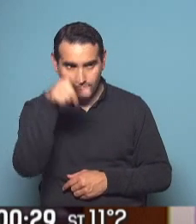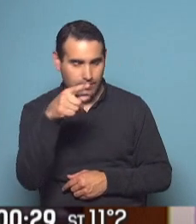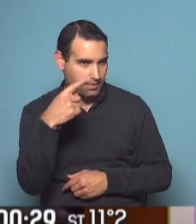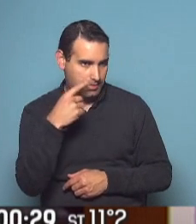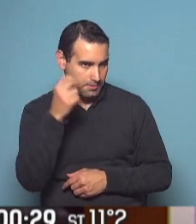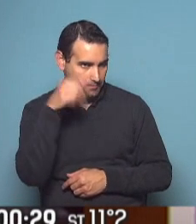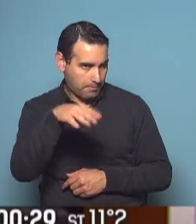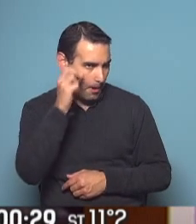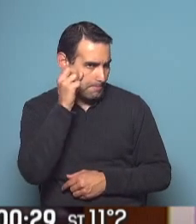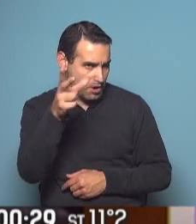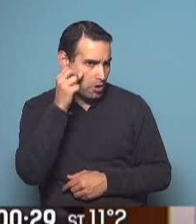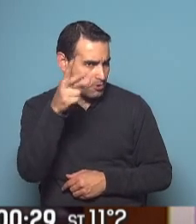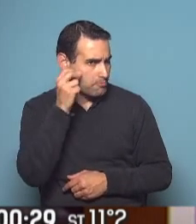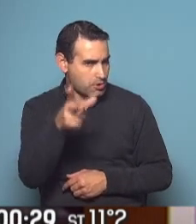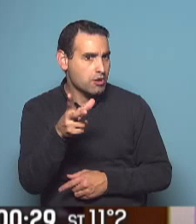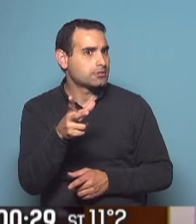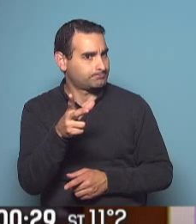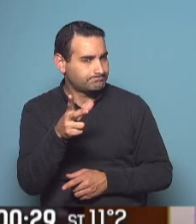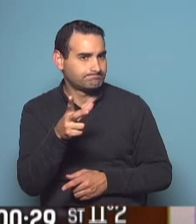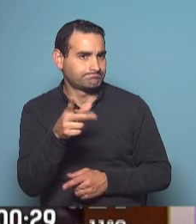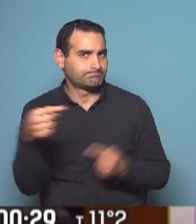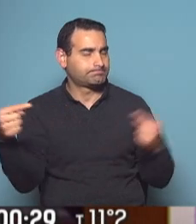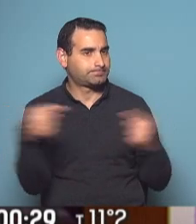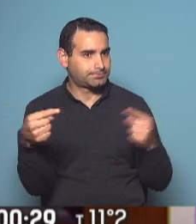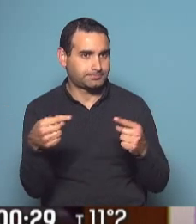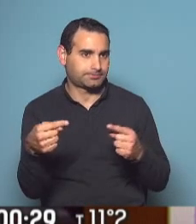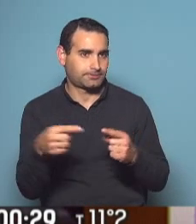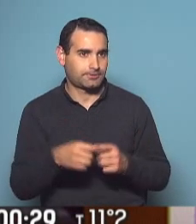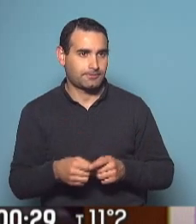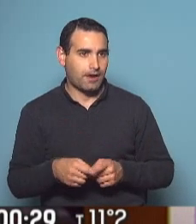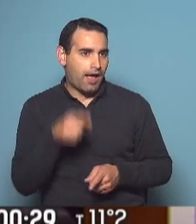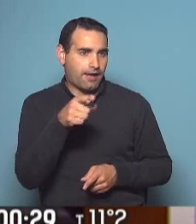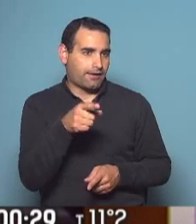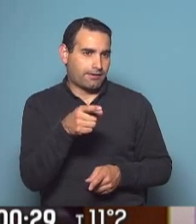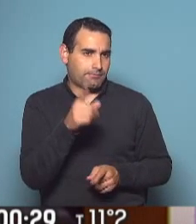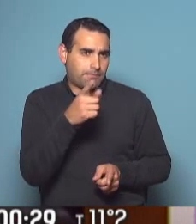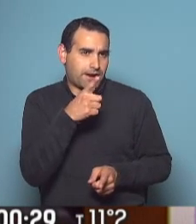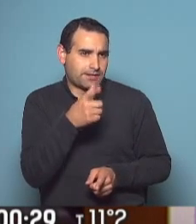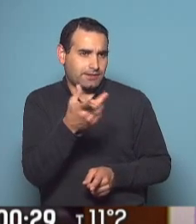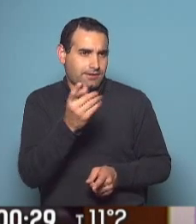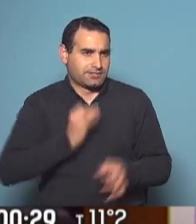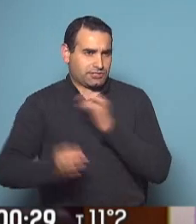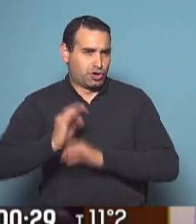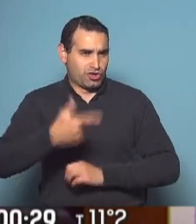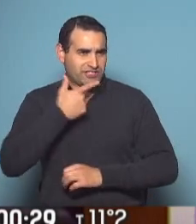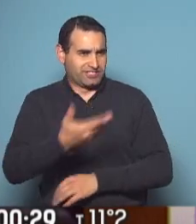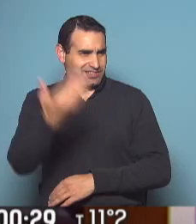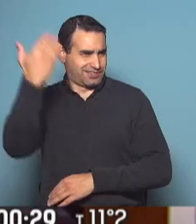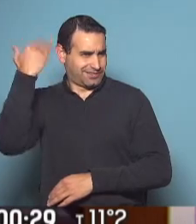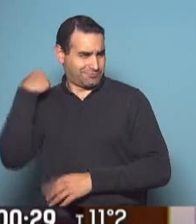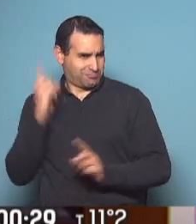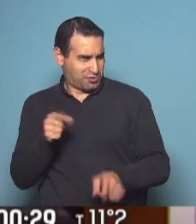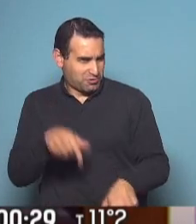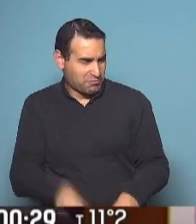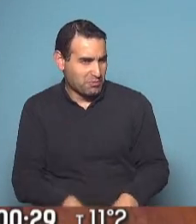su política proteccionista. Es una política de manual del mercantilismo del siglo XVII, es decir, subordinar la política comercial a cuestiones